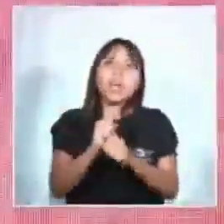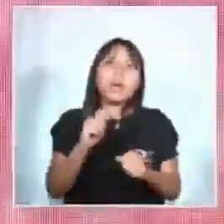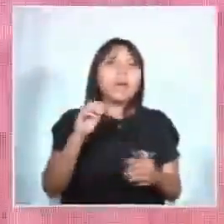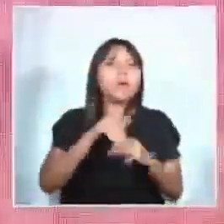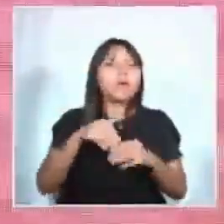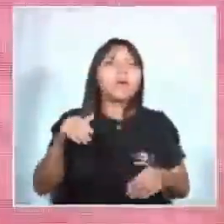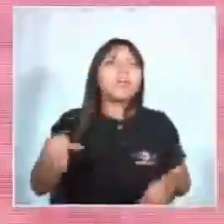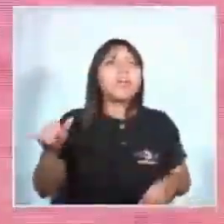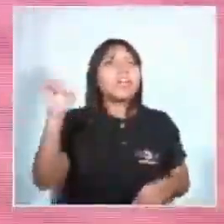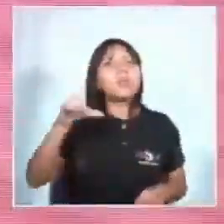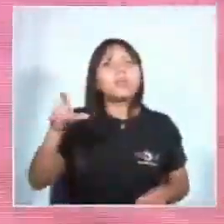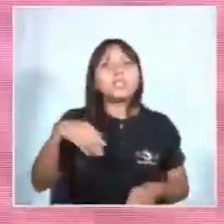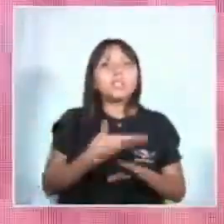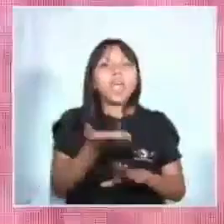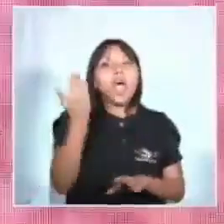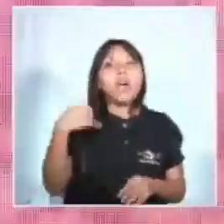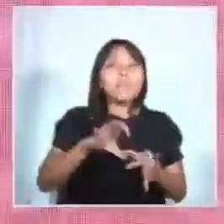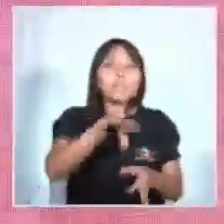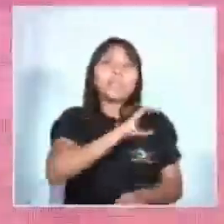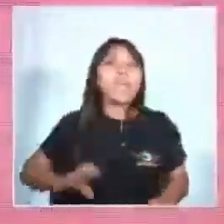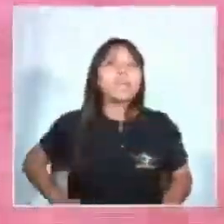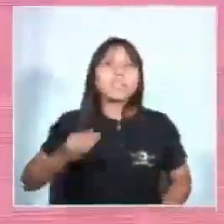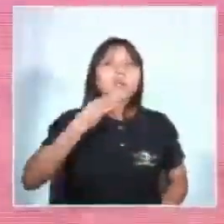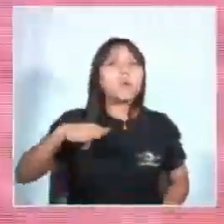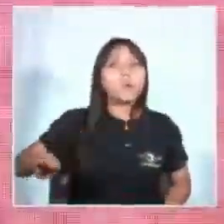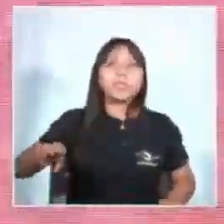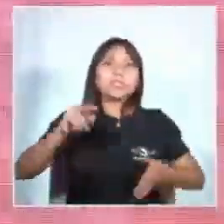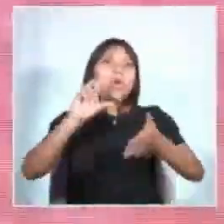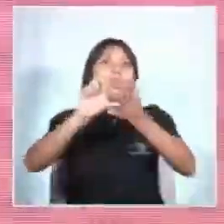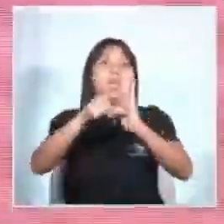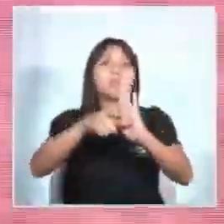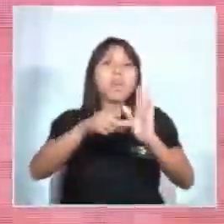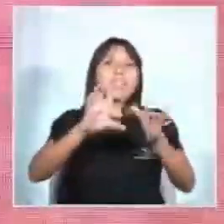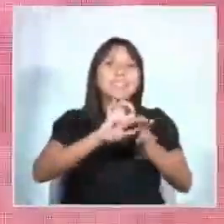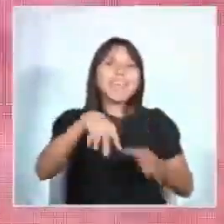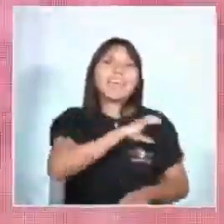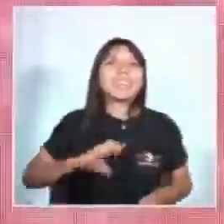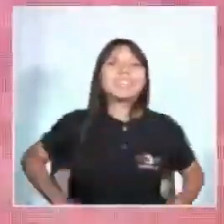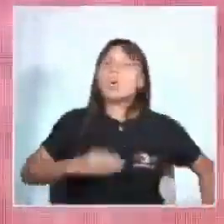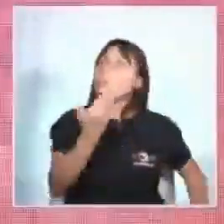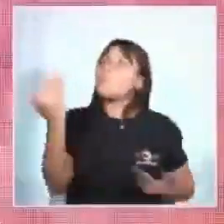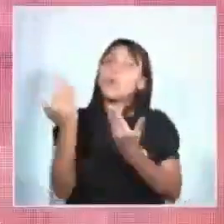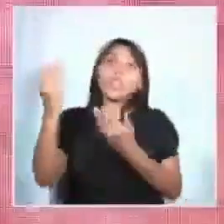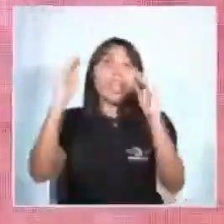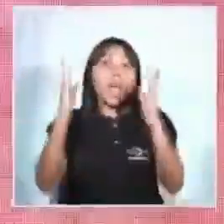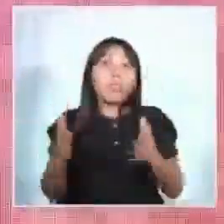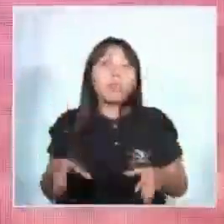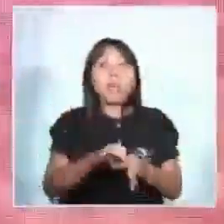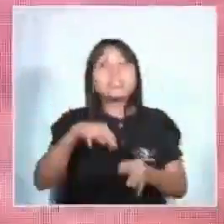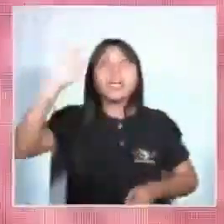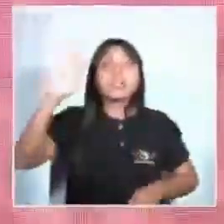de. Antes de Cristo, maldición. Después de Cristo, portadora de su gloria, para ser de